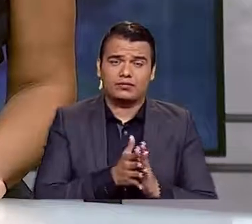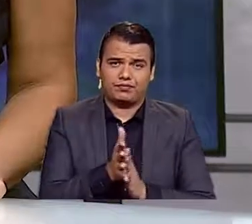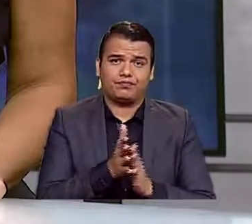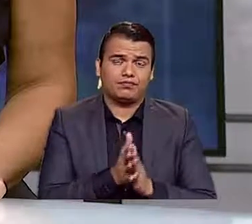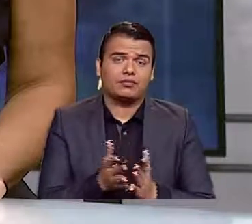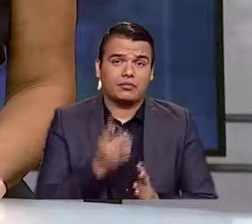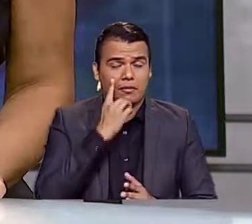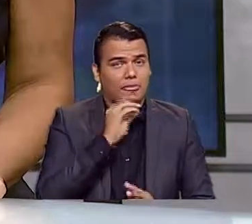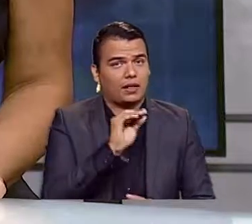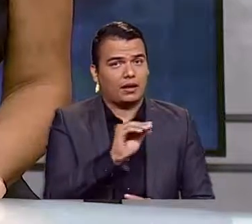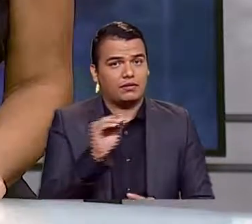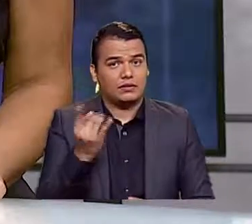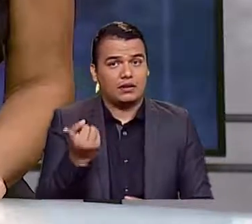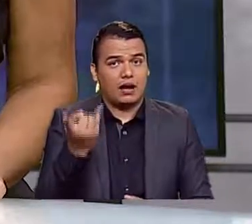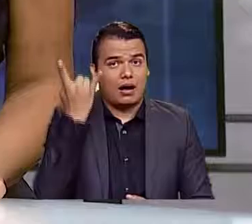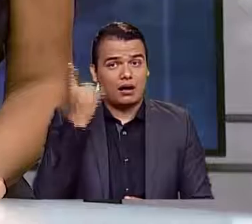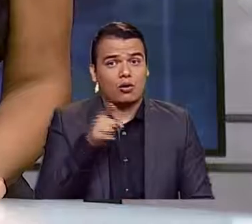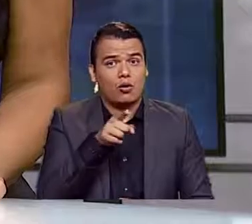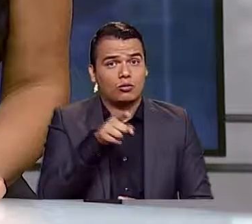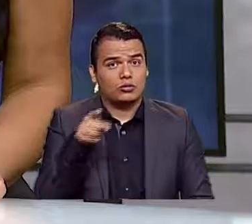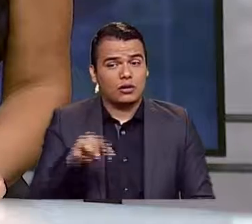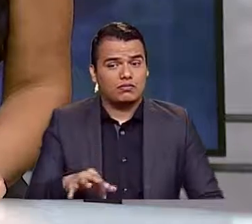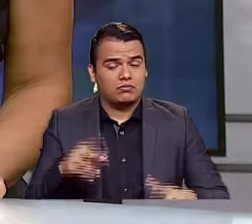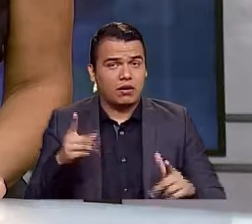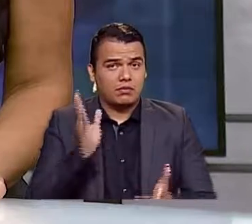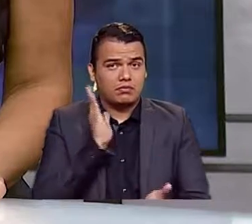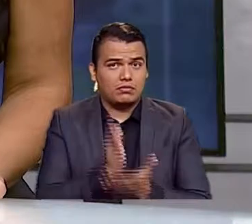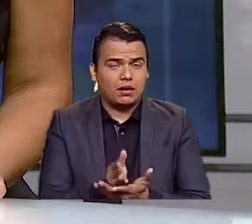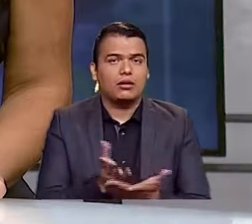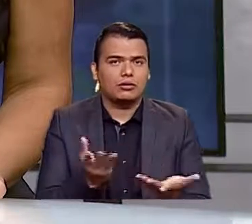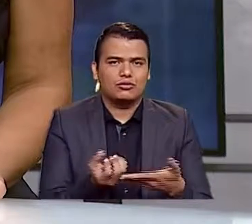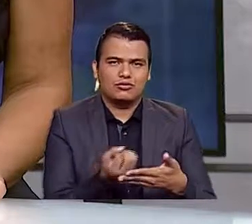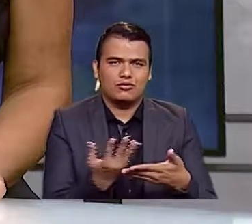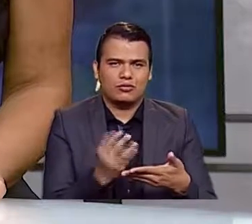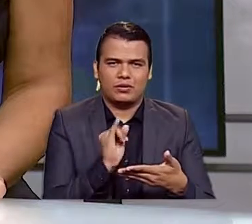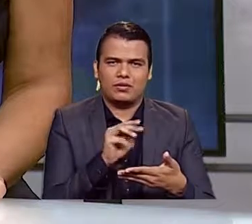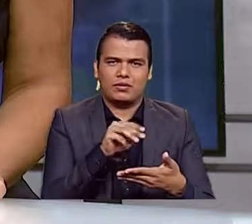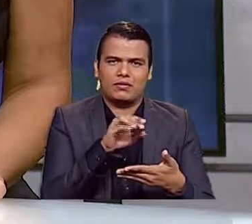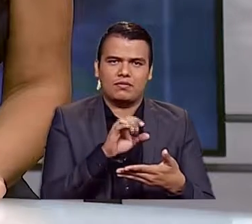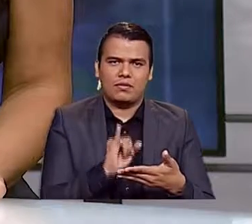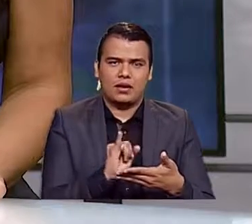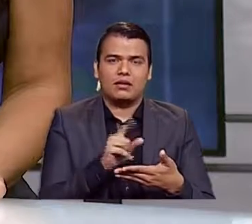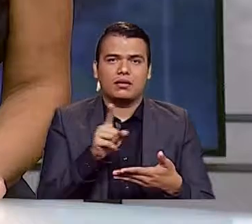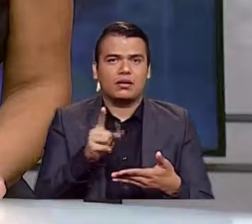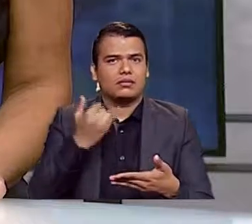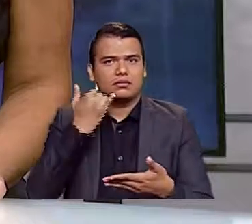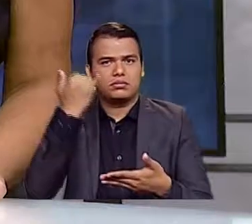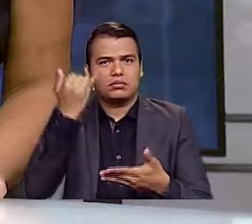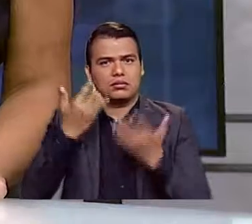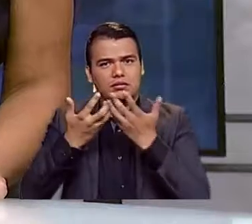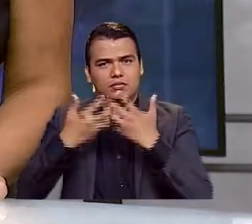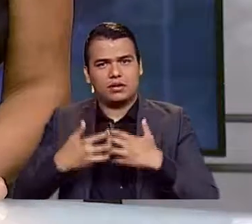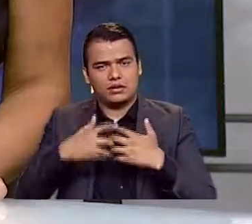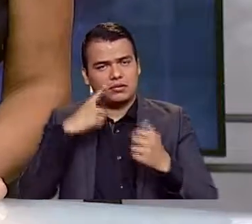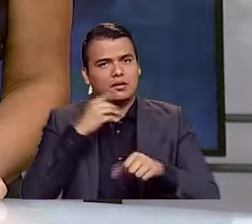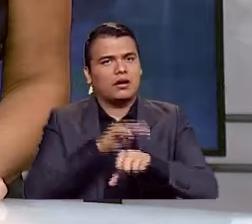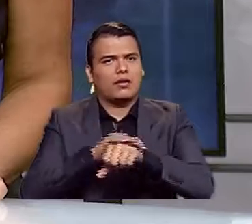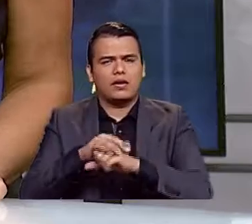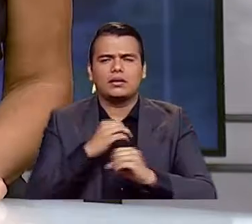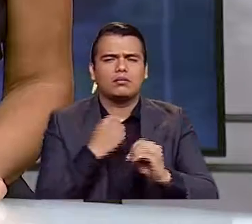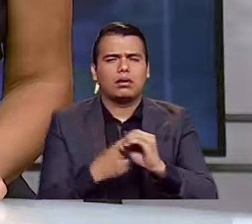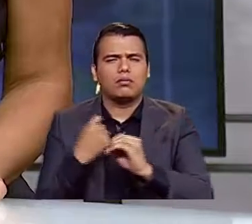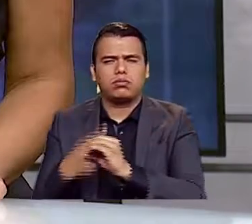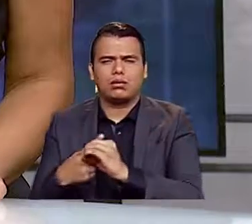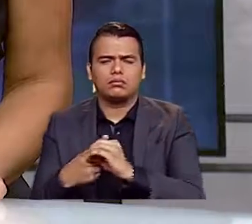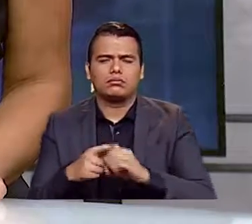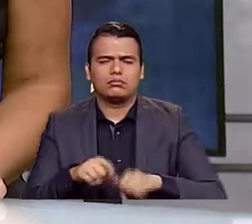hacer un llamado a denunciar este tipo de delitos con el número imei logran identificar los equipos móviles que son usados y distribuidos en el país de